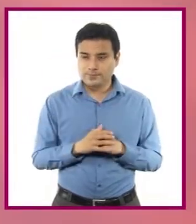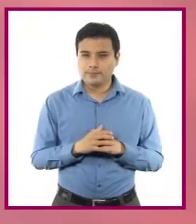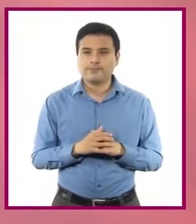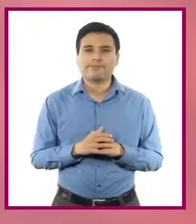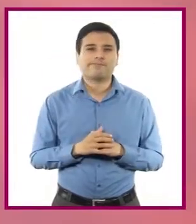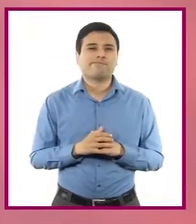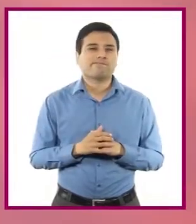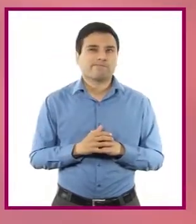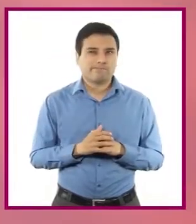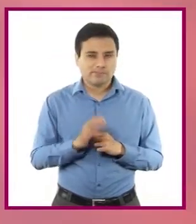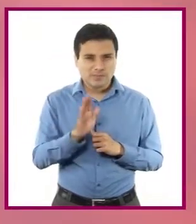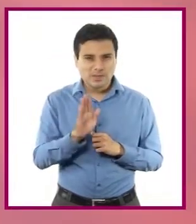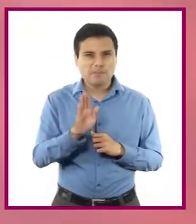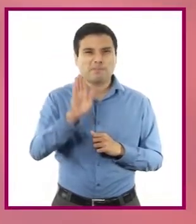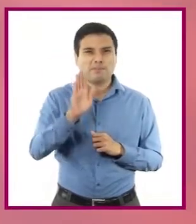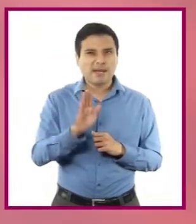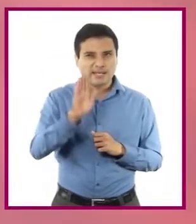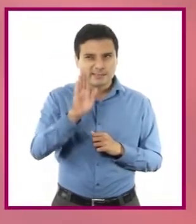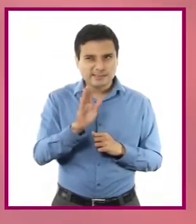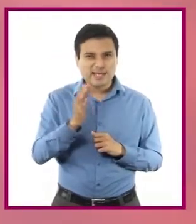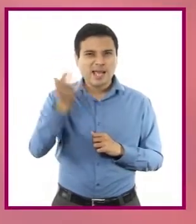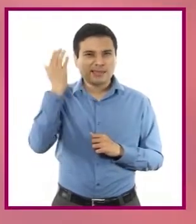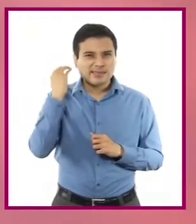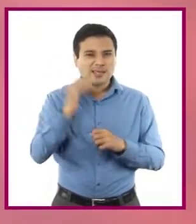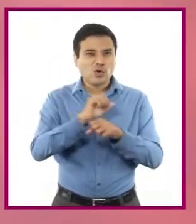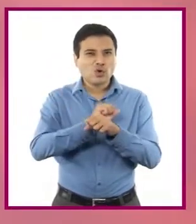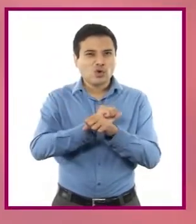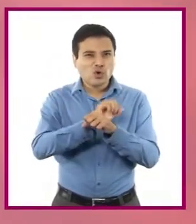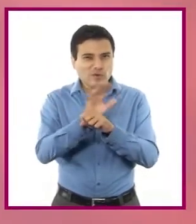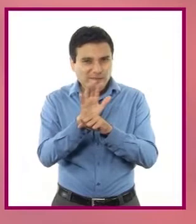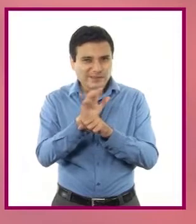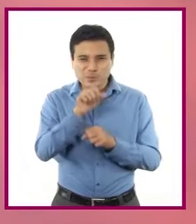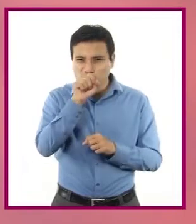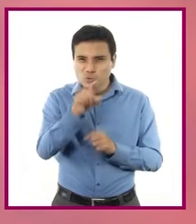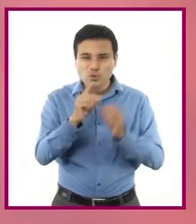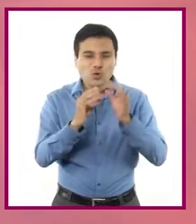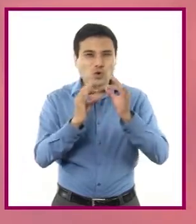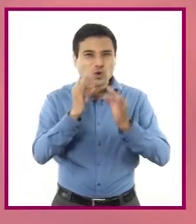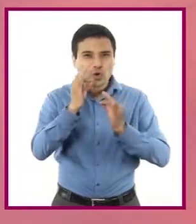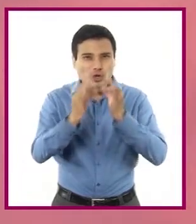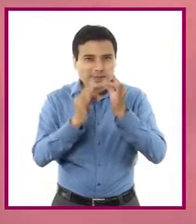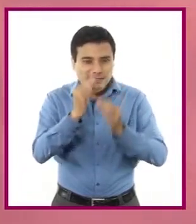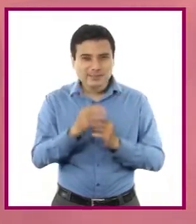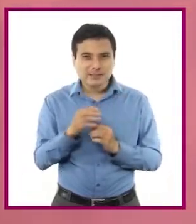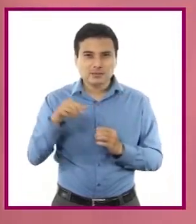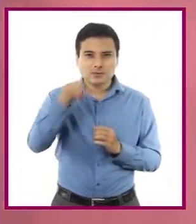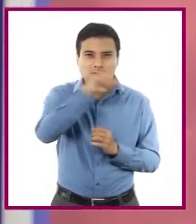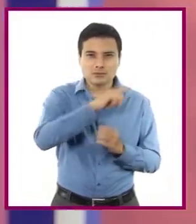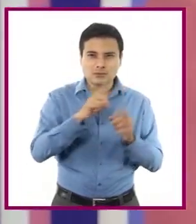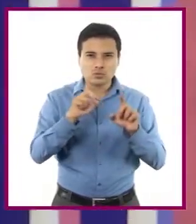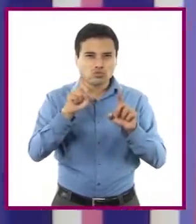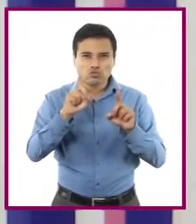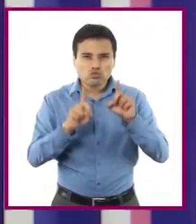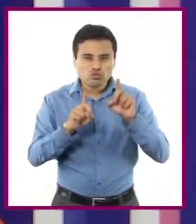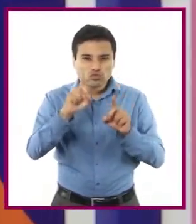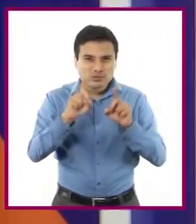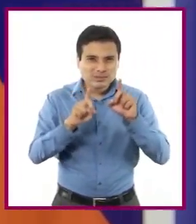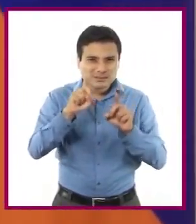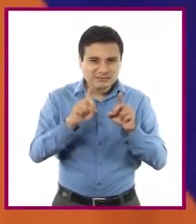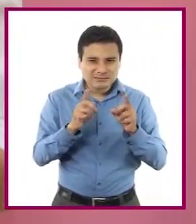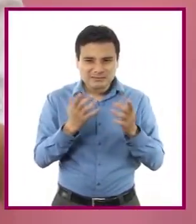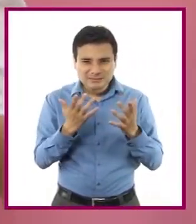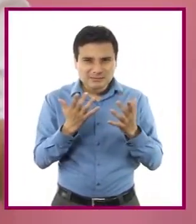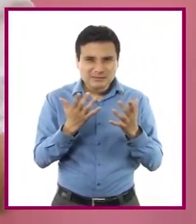se parece a la que escuchábamos al inicio de la pandemia del COVID-19, pues no sabíamos exactamente los aspectos que había que